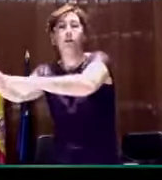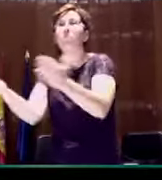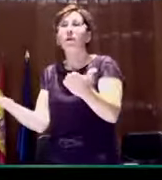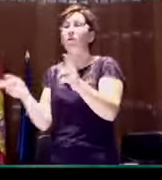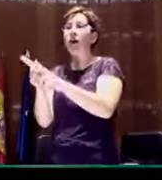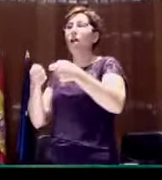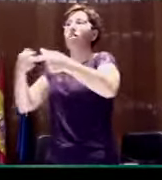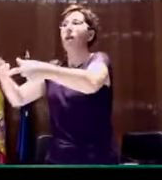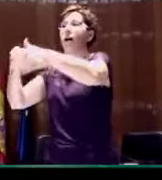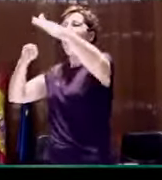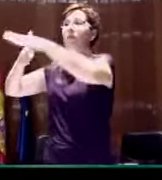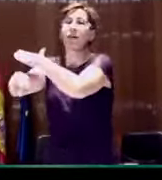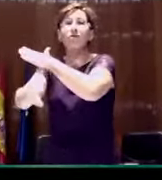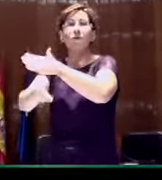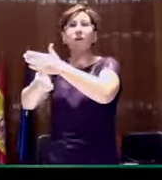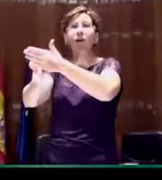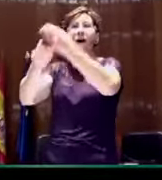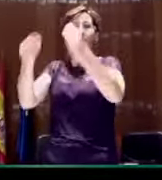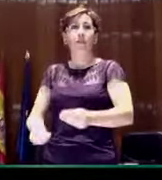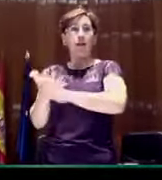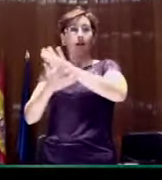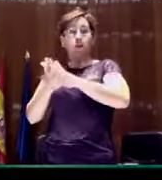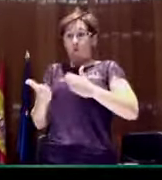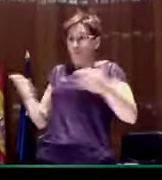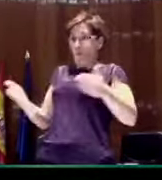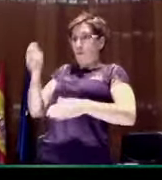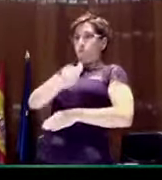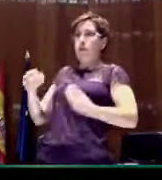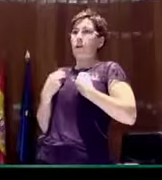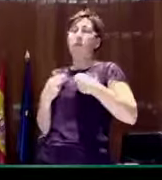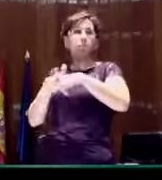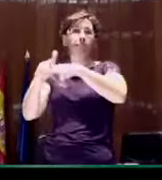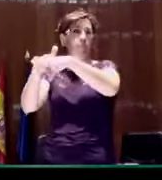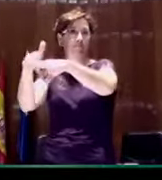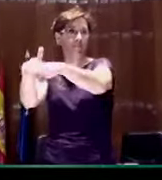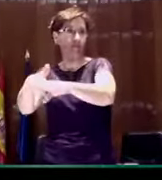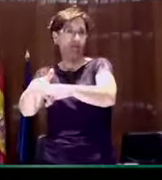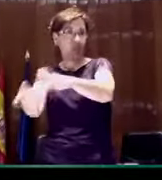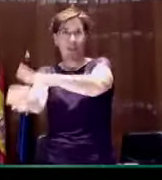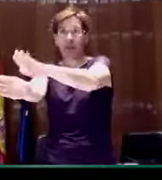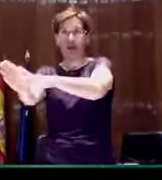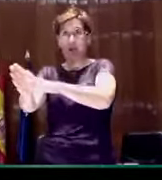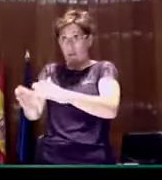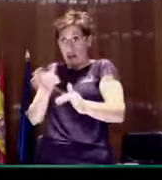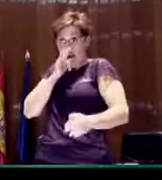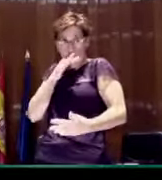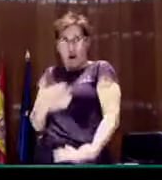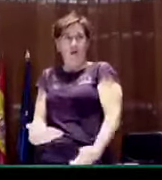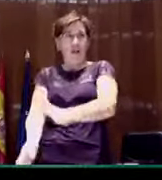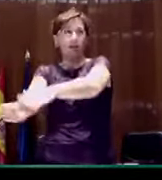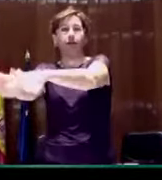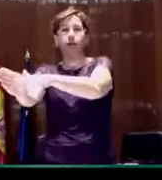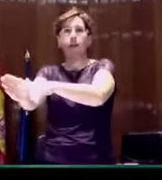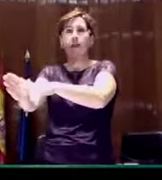lengua de signos en los primeros meses de la vida. Eso es lo que me parece ahora, que sigue siendo una realidad. Actualmente, imagino lo que estamos